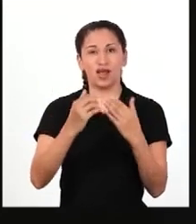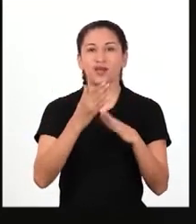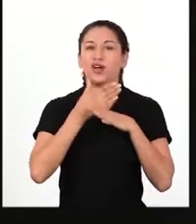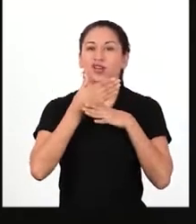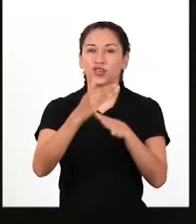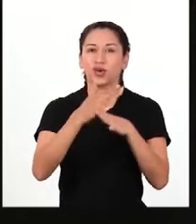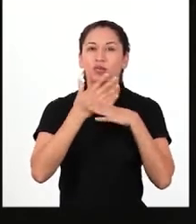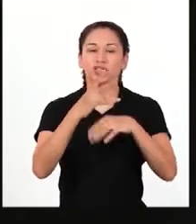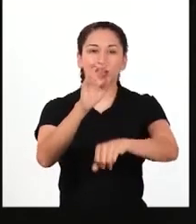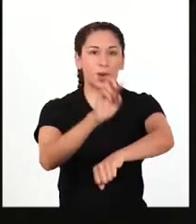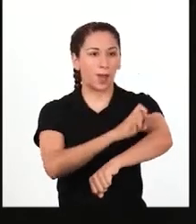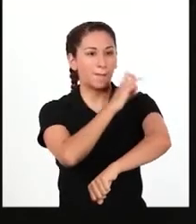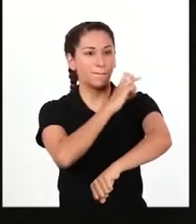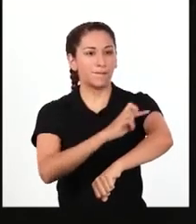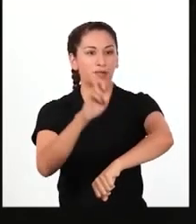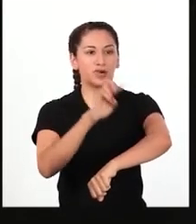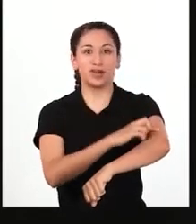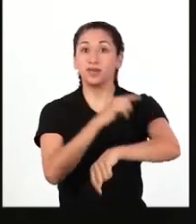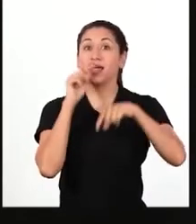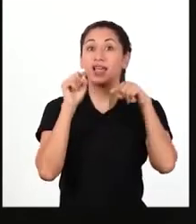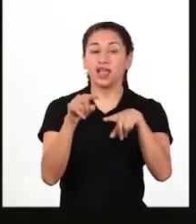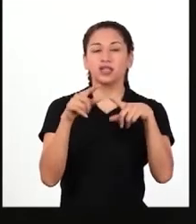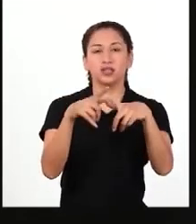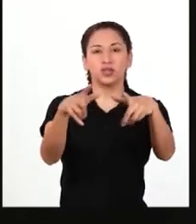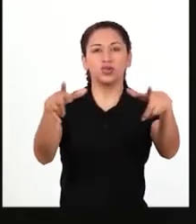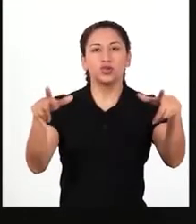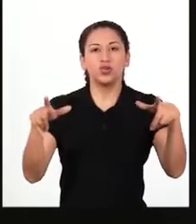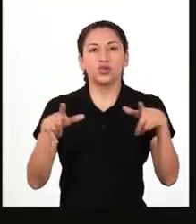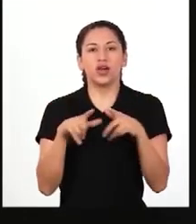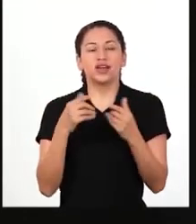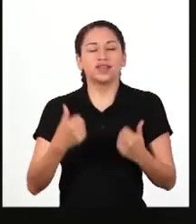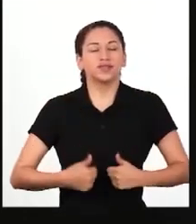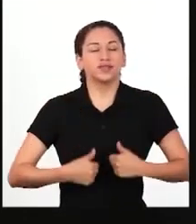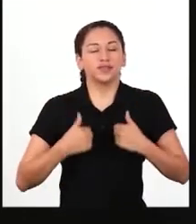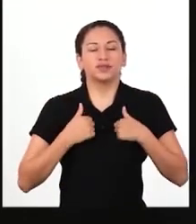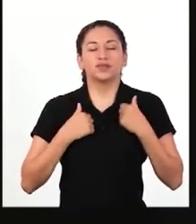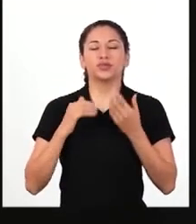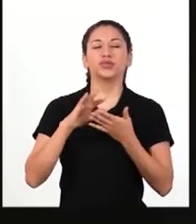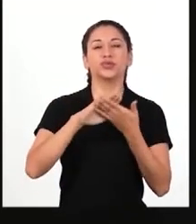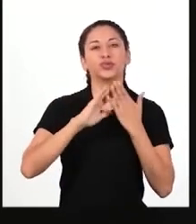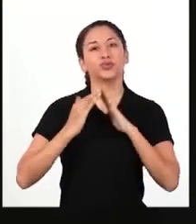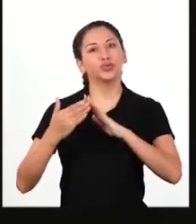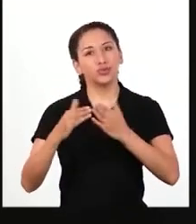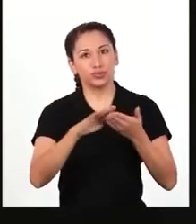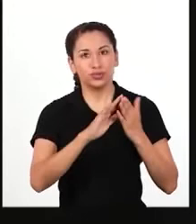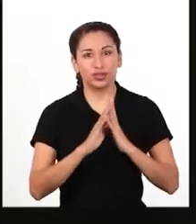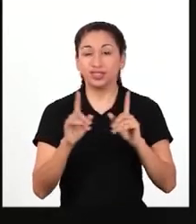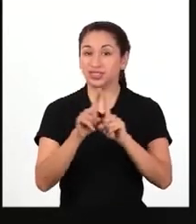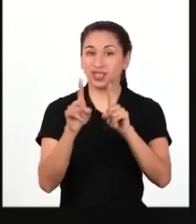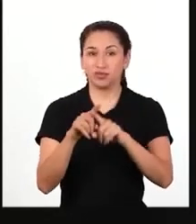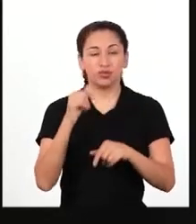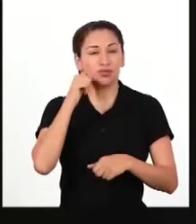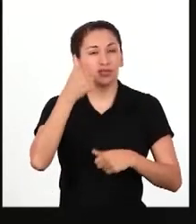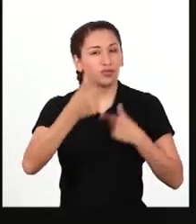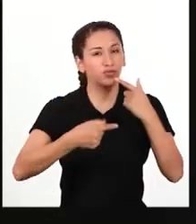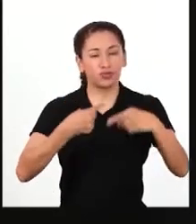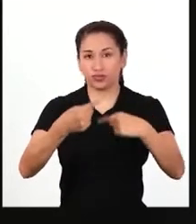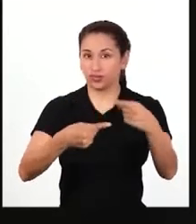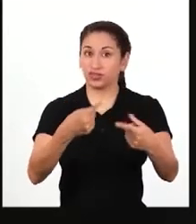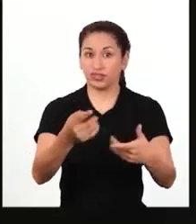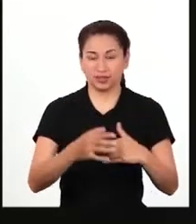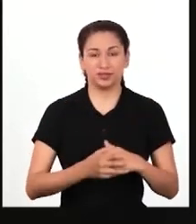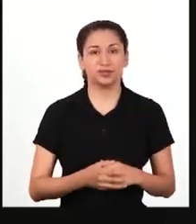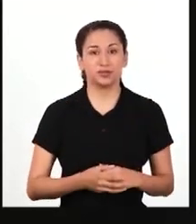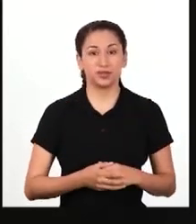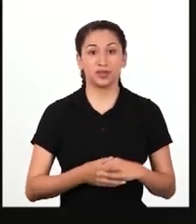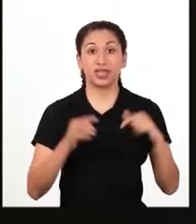hoy compartiremos un poema que nace desde esas escenas que vivimos en la comunidad y que solemos hacer parte de nuestro